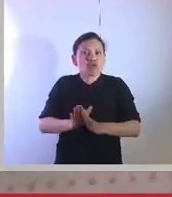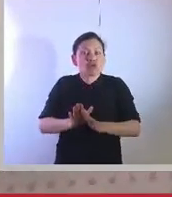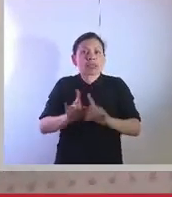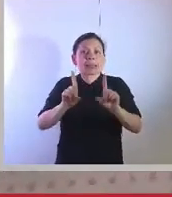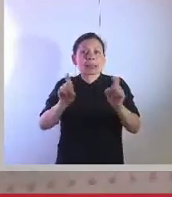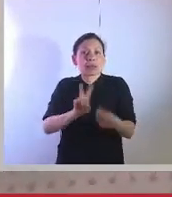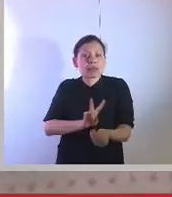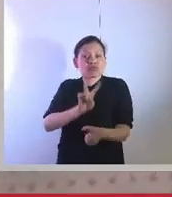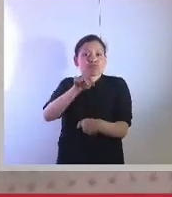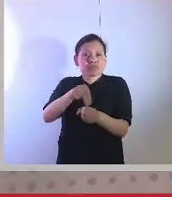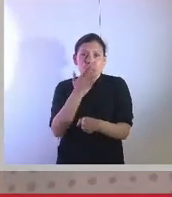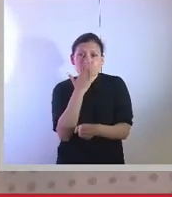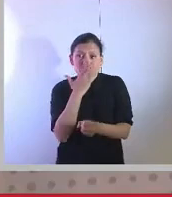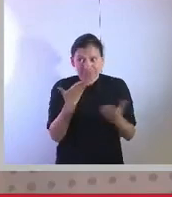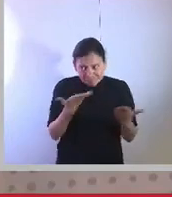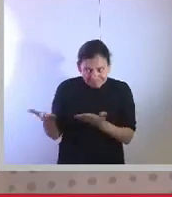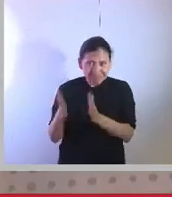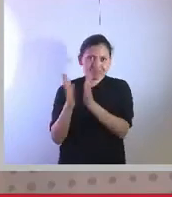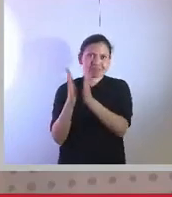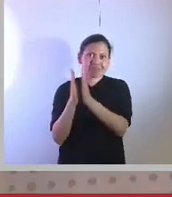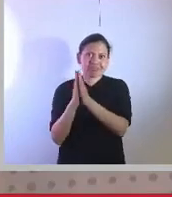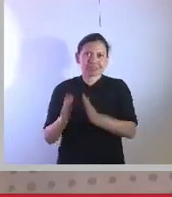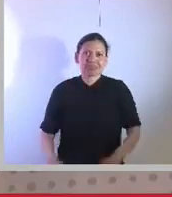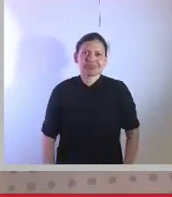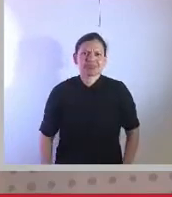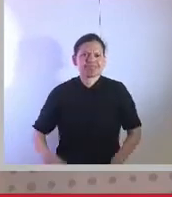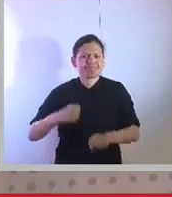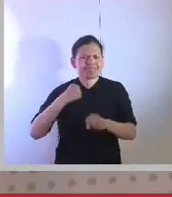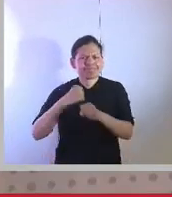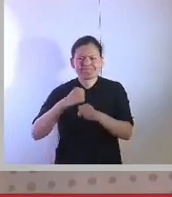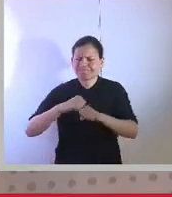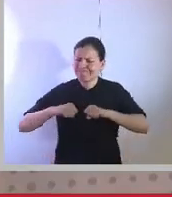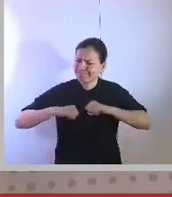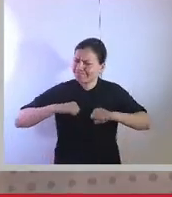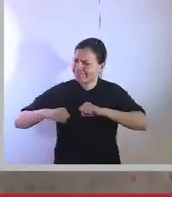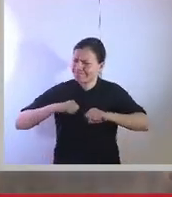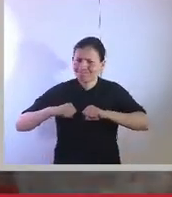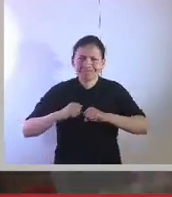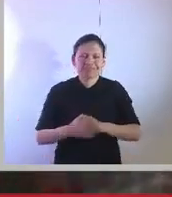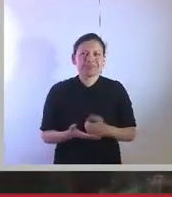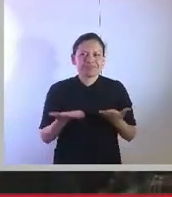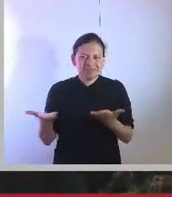Indígenas, recibámoslo con un aplauso, de verdad trabajaron un montón para esto.